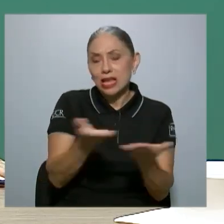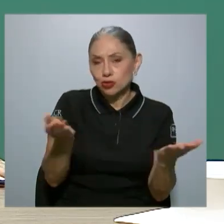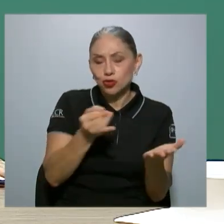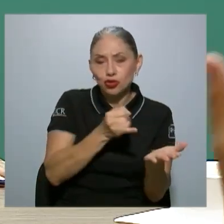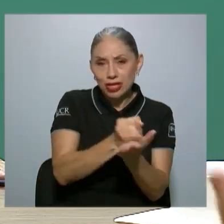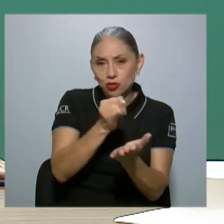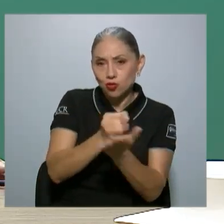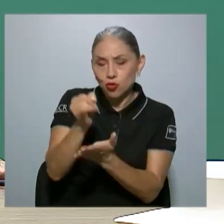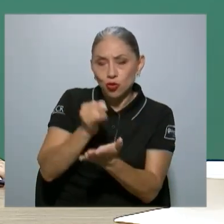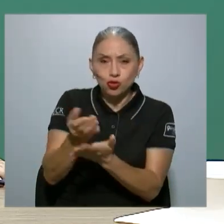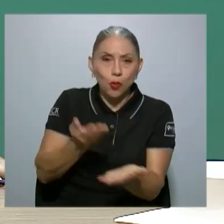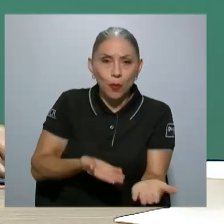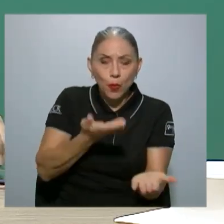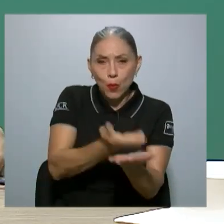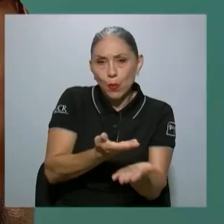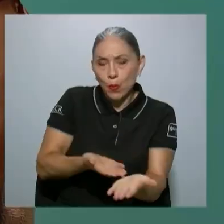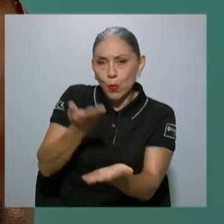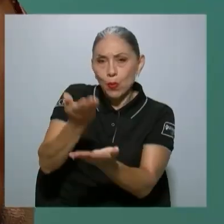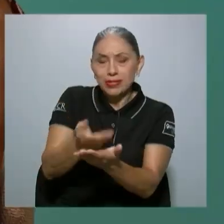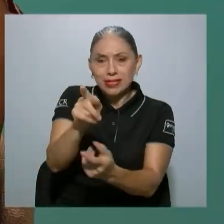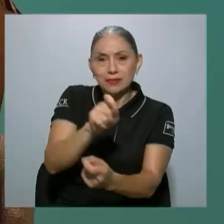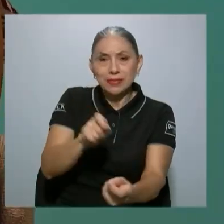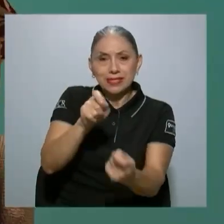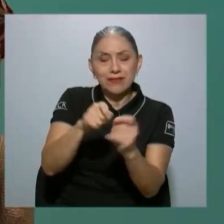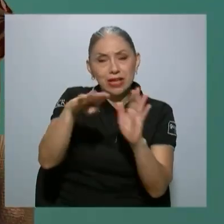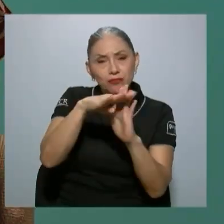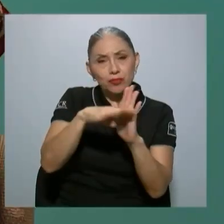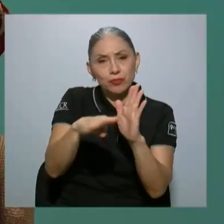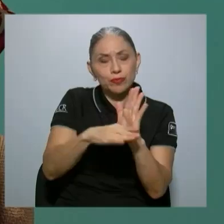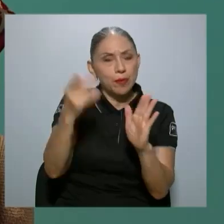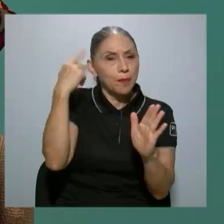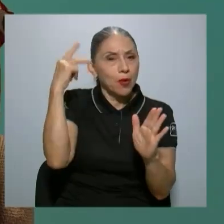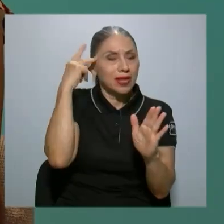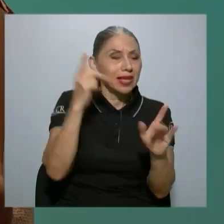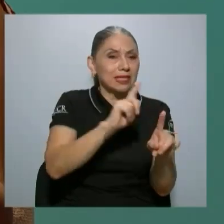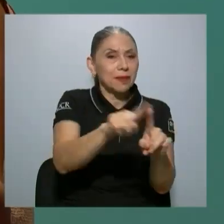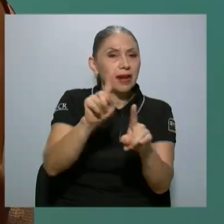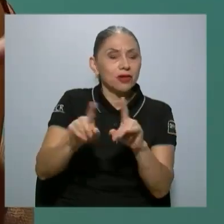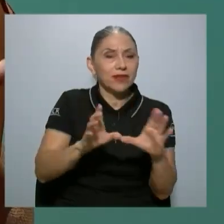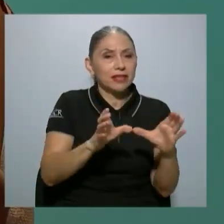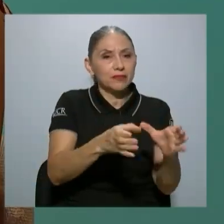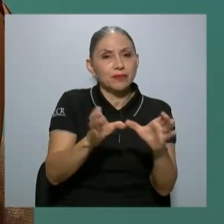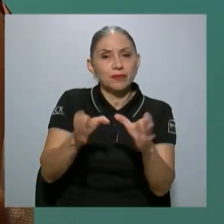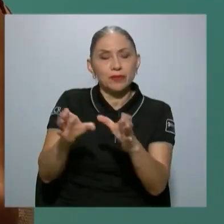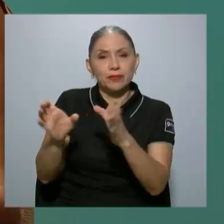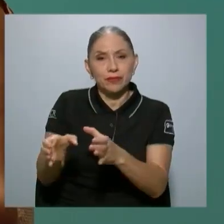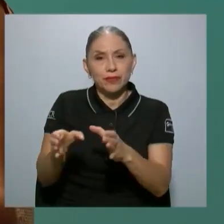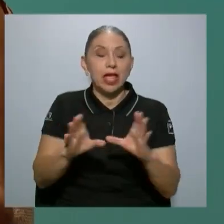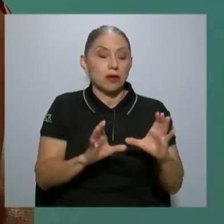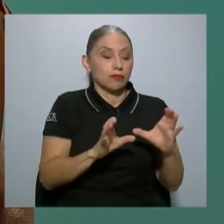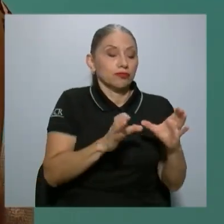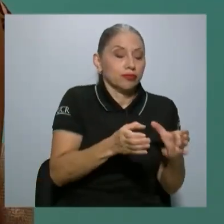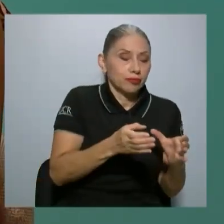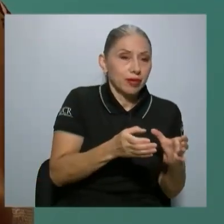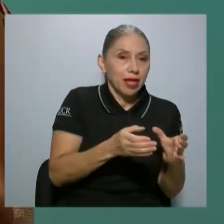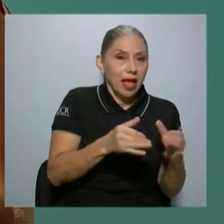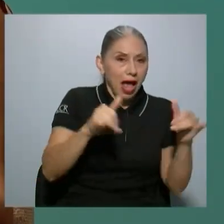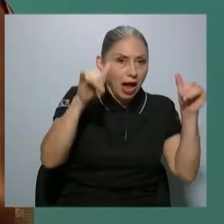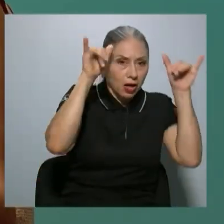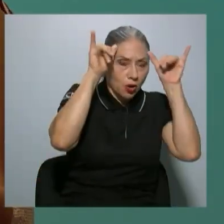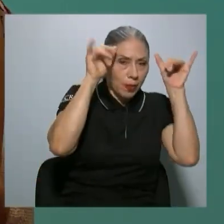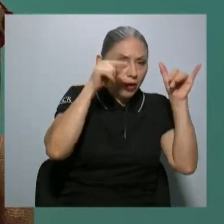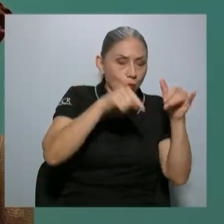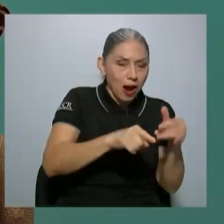estudios, propuestas específicas sobre políticas para los diferentes sectores. Los sectores incluían el sector agropecuario, el